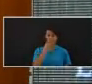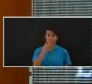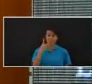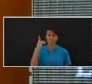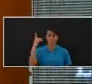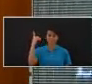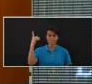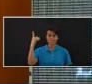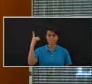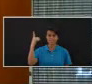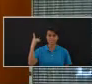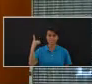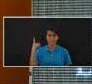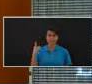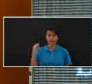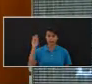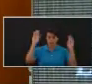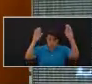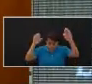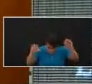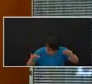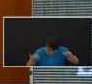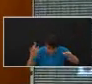adorando al Rey. ¿Puedes decir amén?